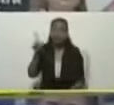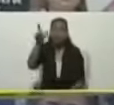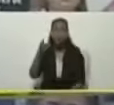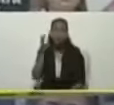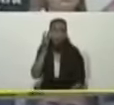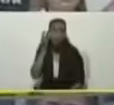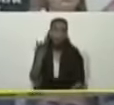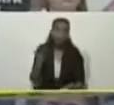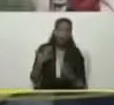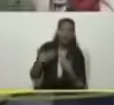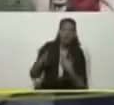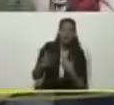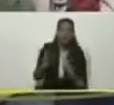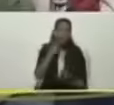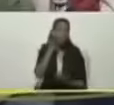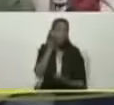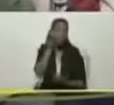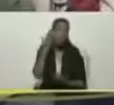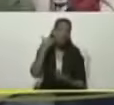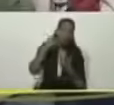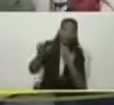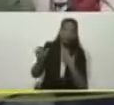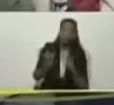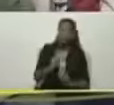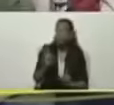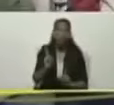mujer. Ustedes, mujeres,